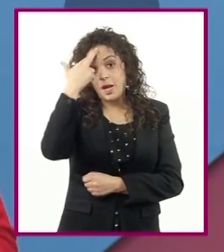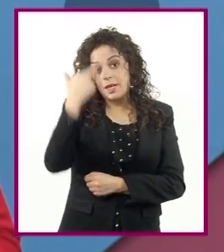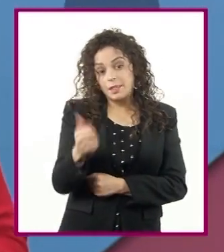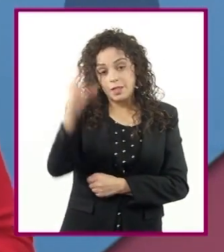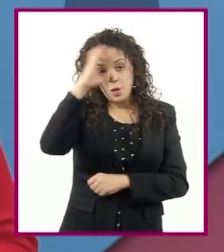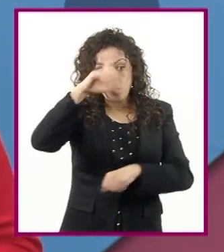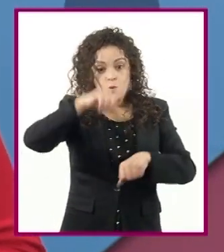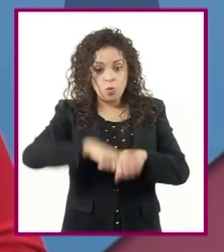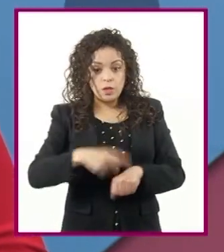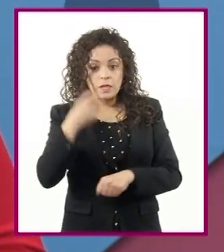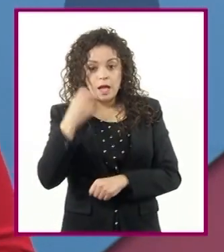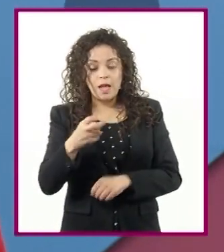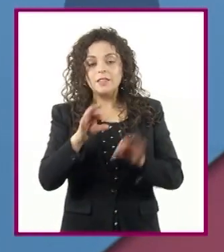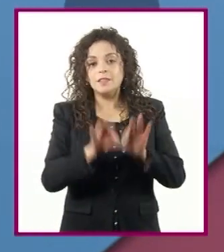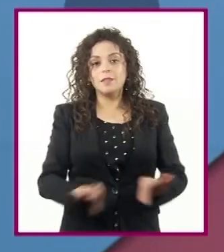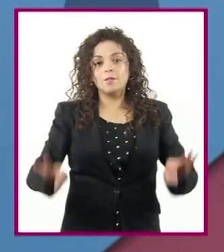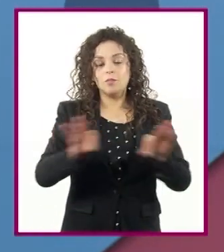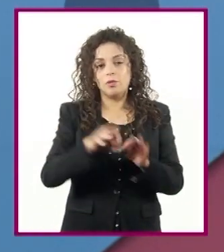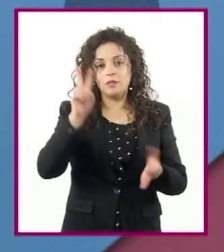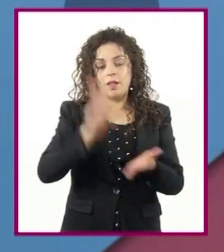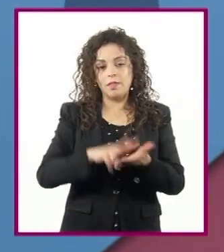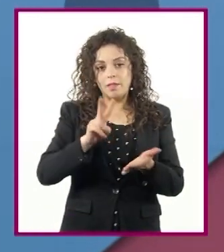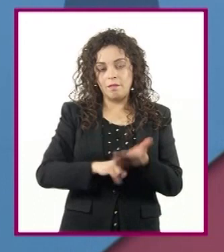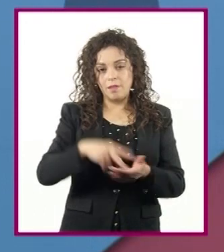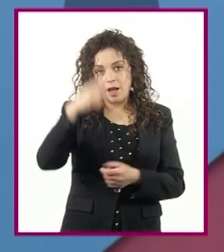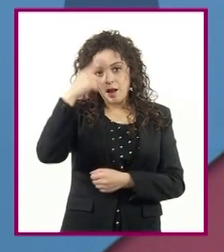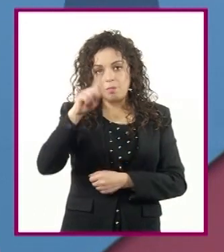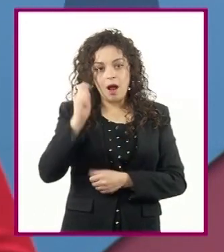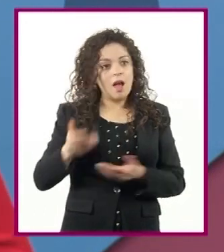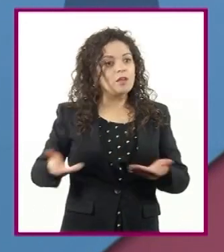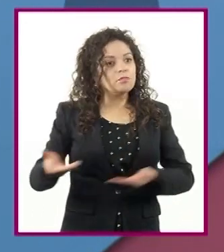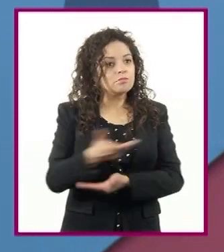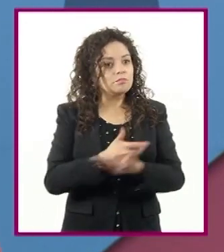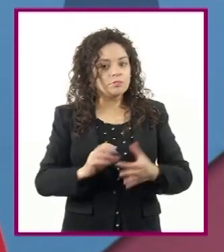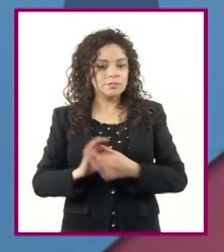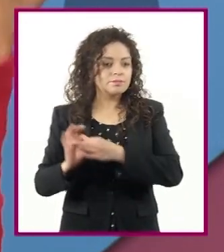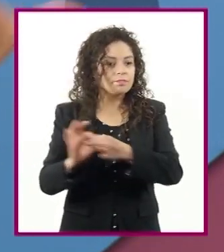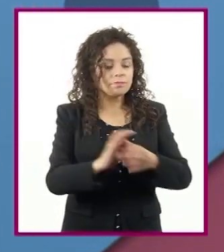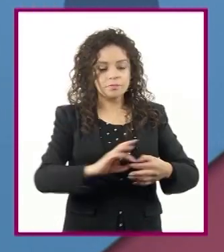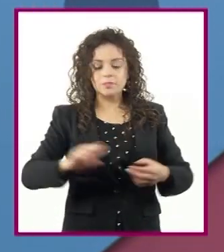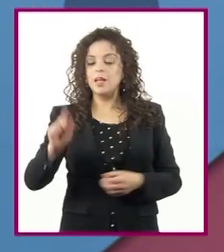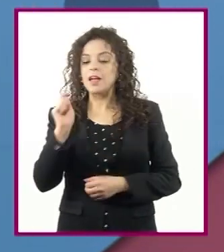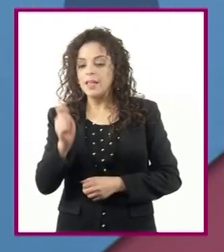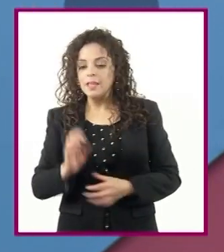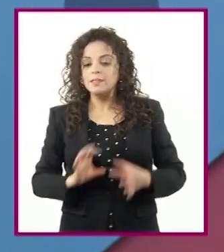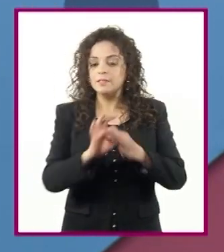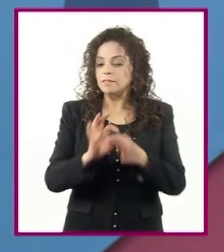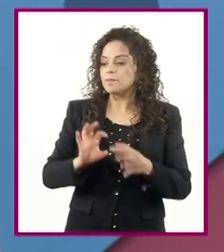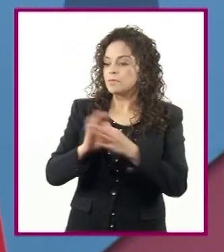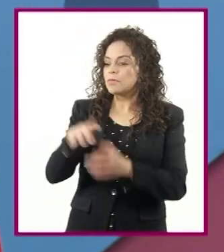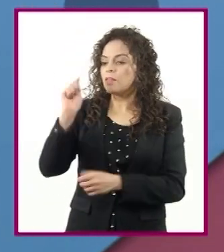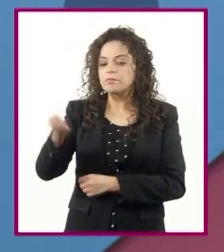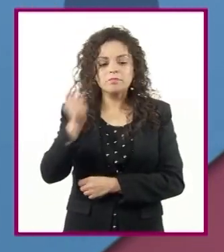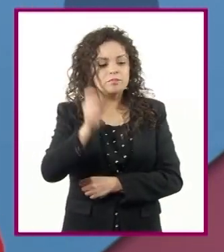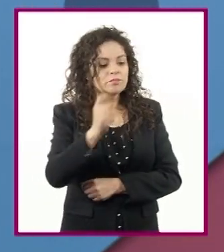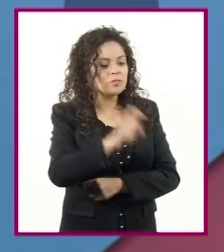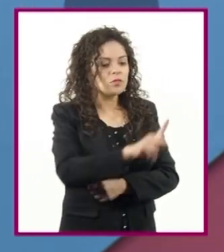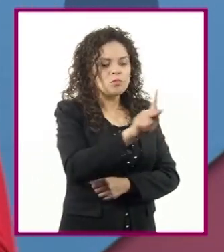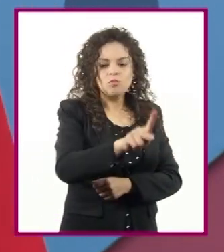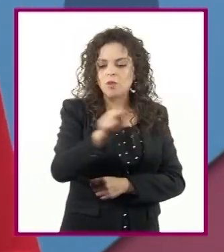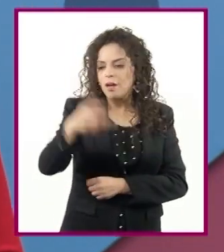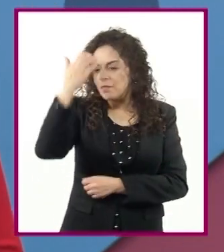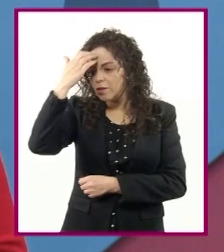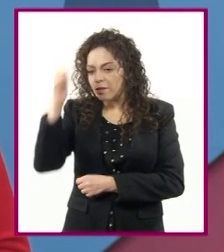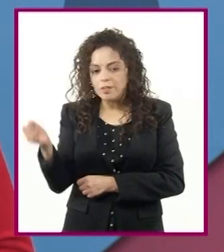elemento dinámico de la población que se alimenta de las relaciones e ideologías de otros pueblos con los que se